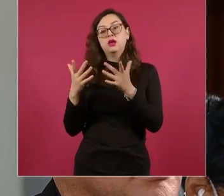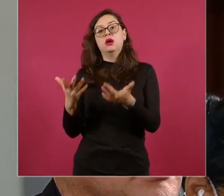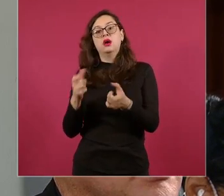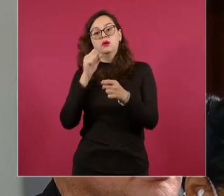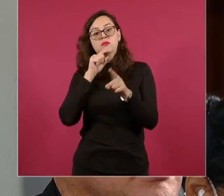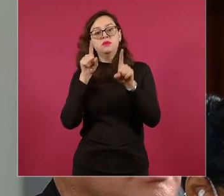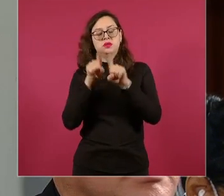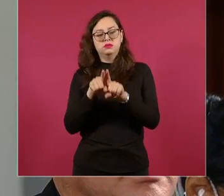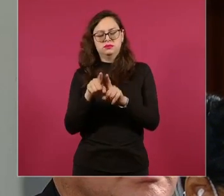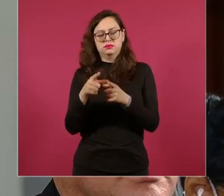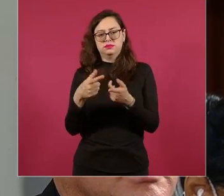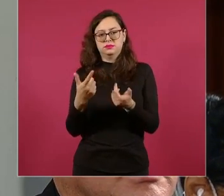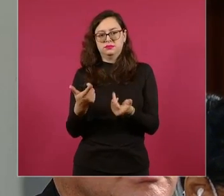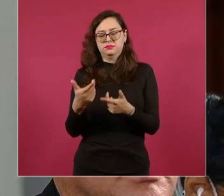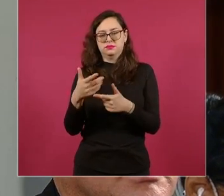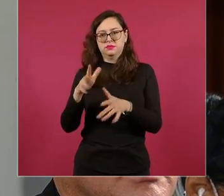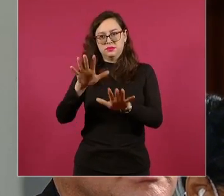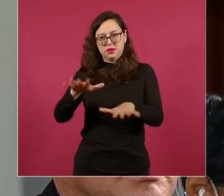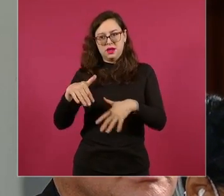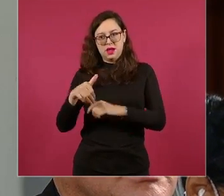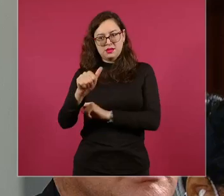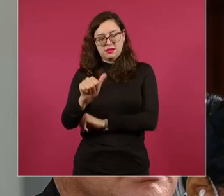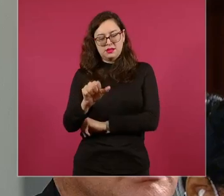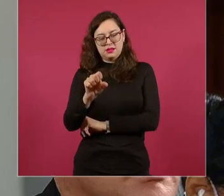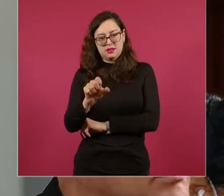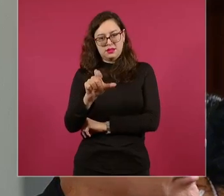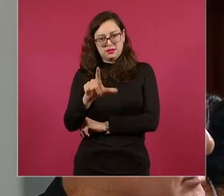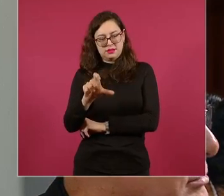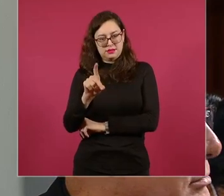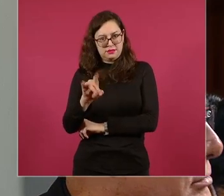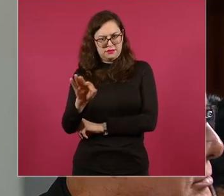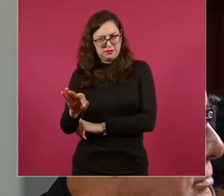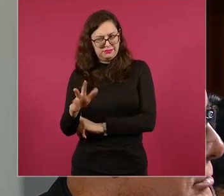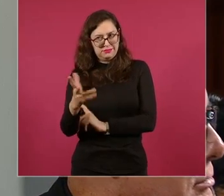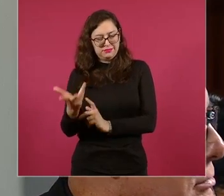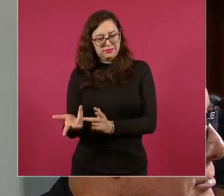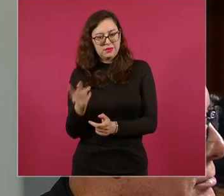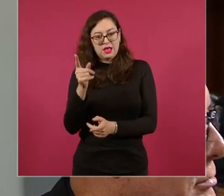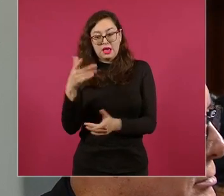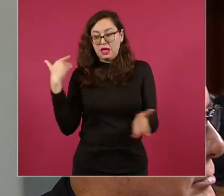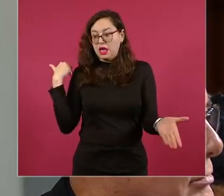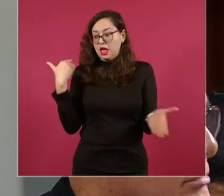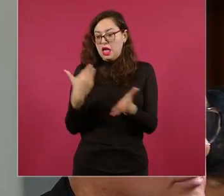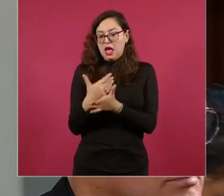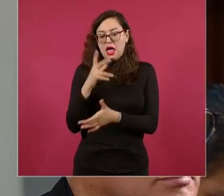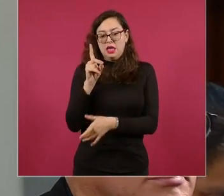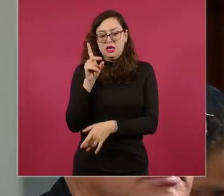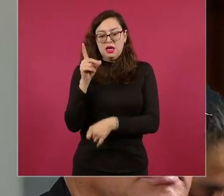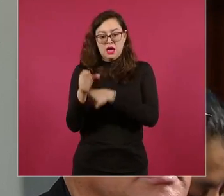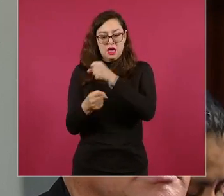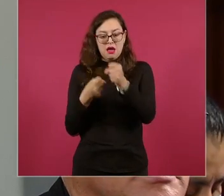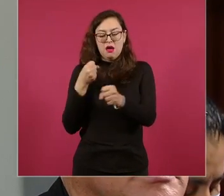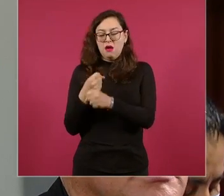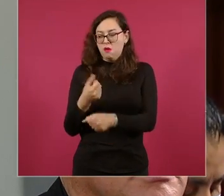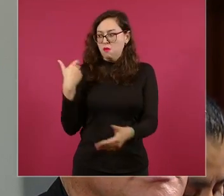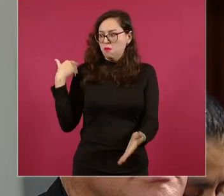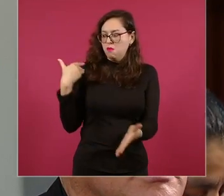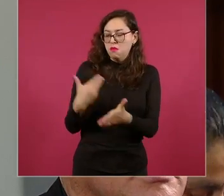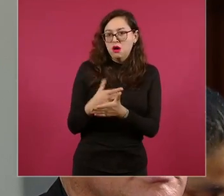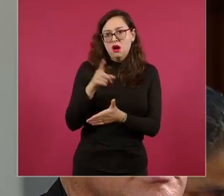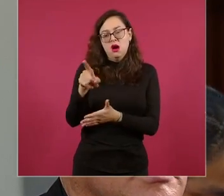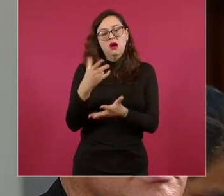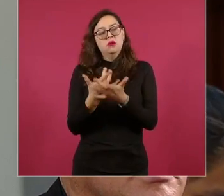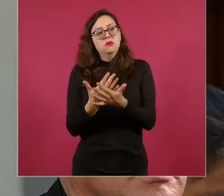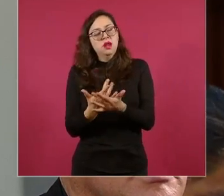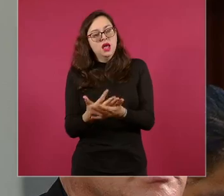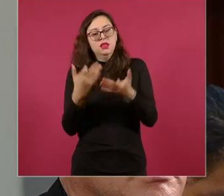Legislativa para que después de 30 años de gestiones sea otorgado el uso de suelo habitacional y con